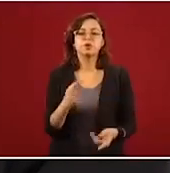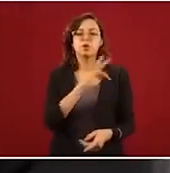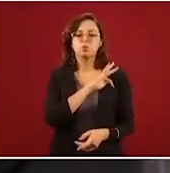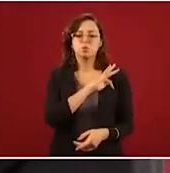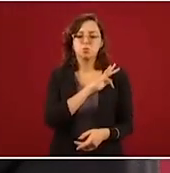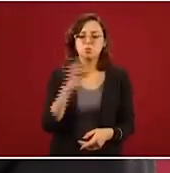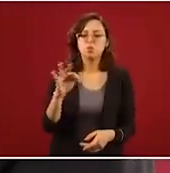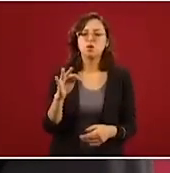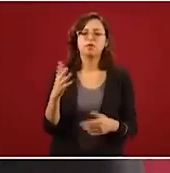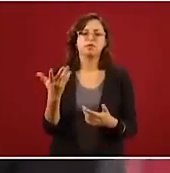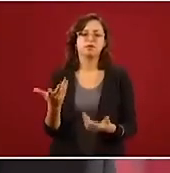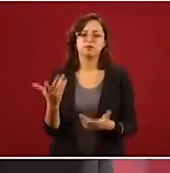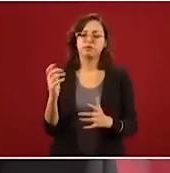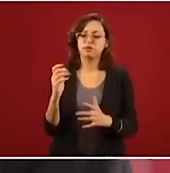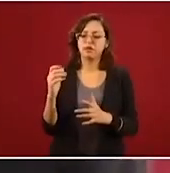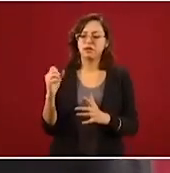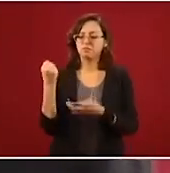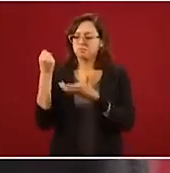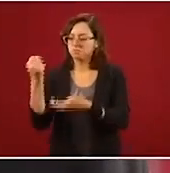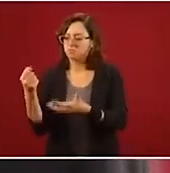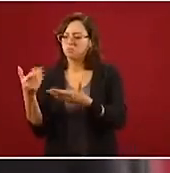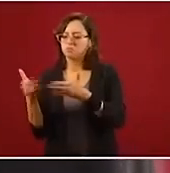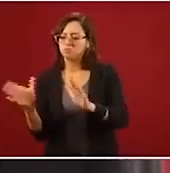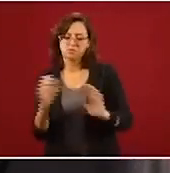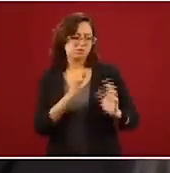acompañar la inversión pública con la inversión privada